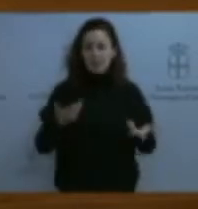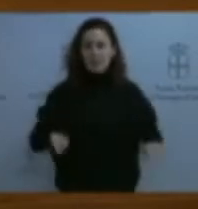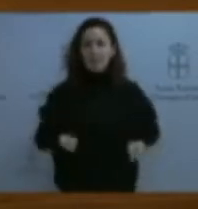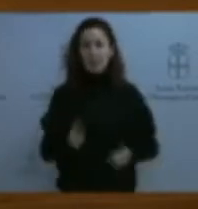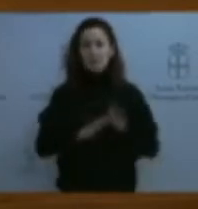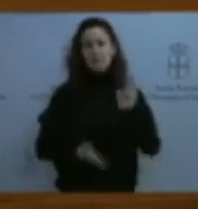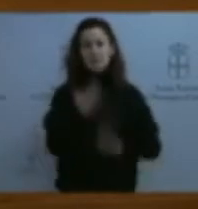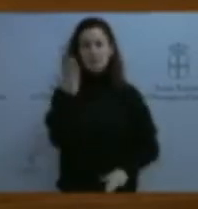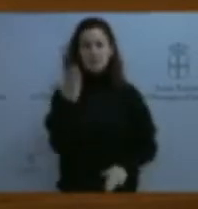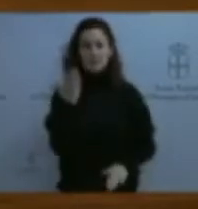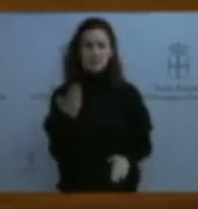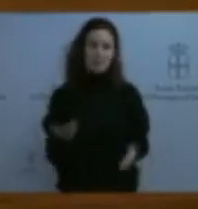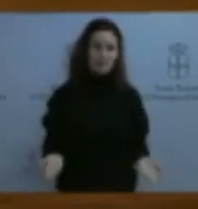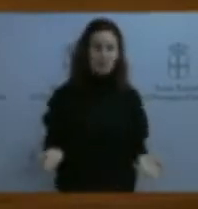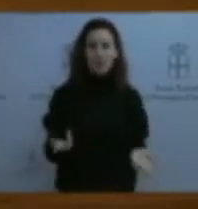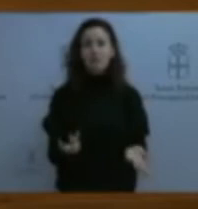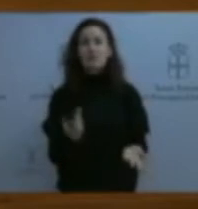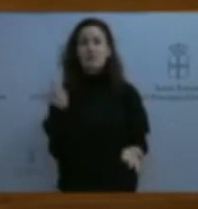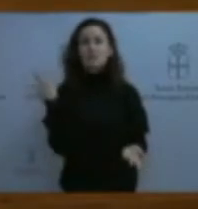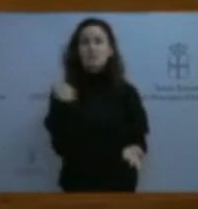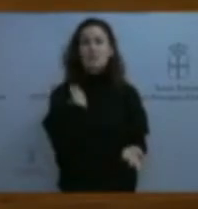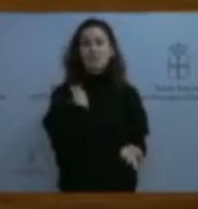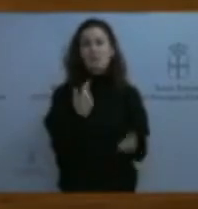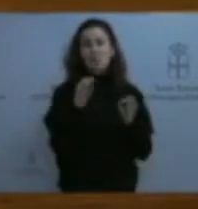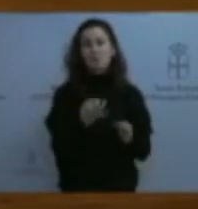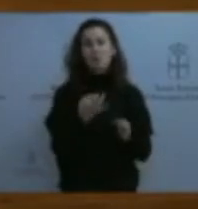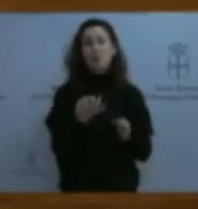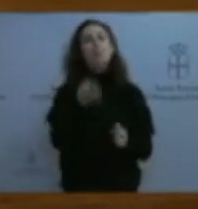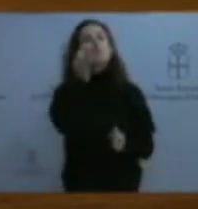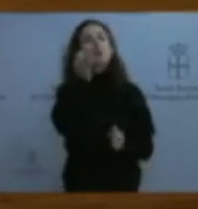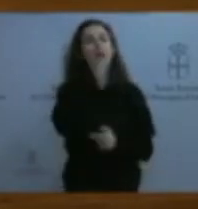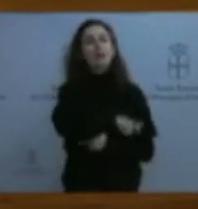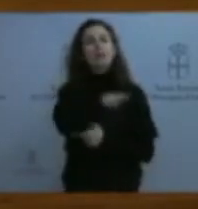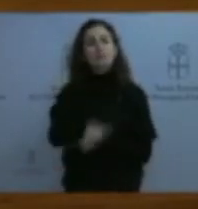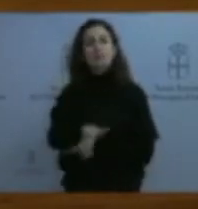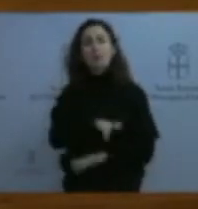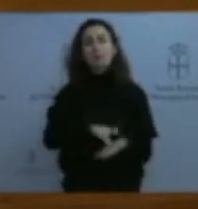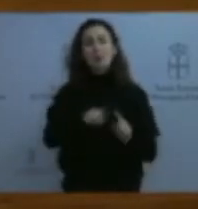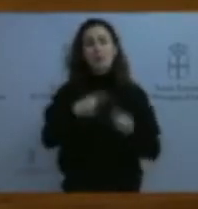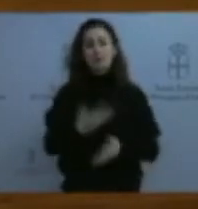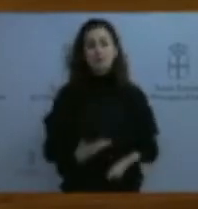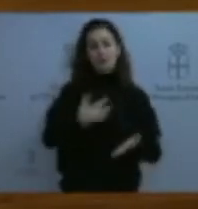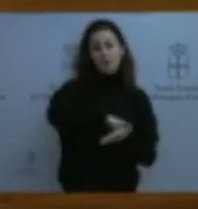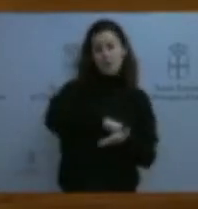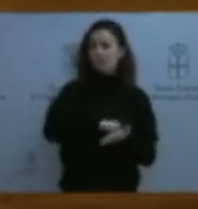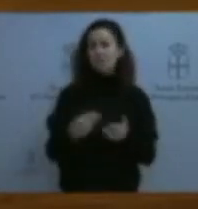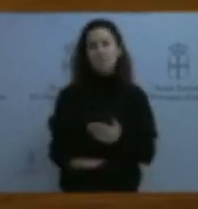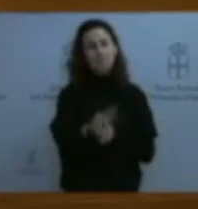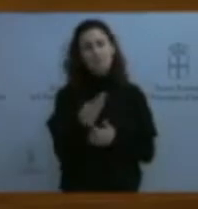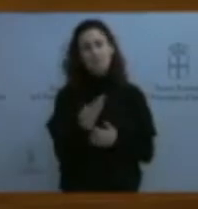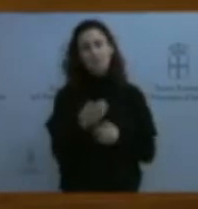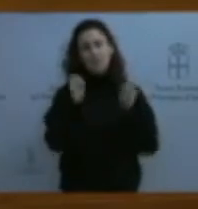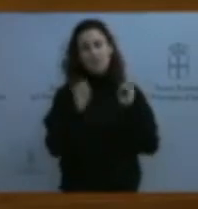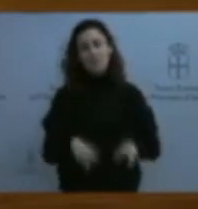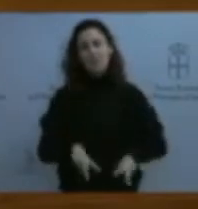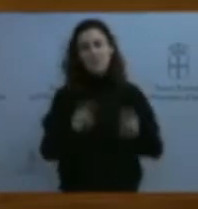superiores aún, pues ya se han jubilado en este año dos trabajadoras tras un accidente laboral, porque en las condiciones que han quedado después de